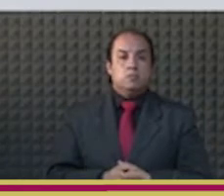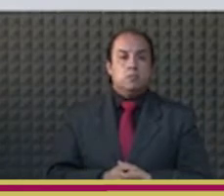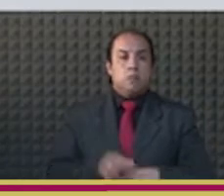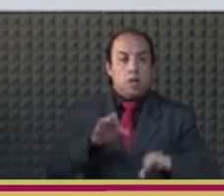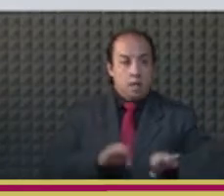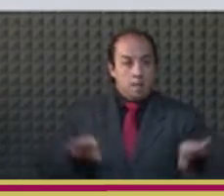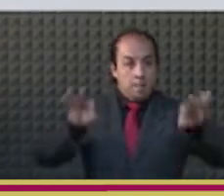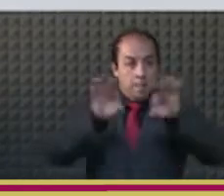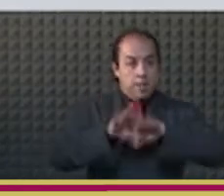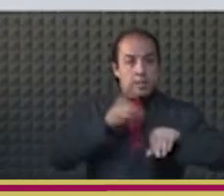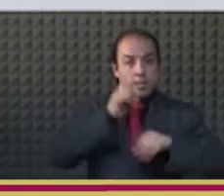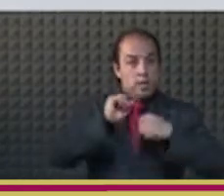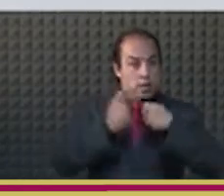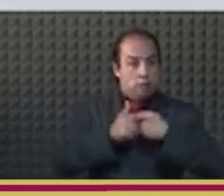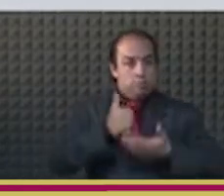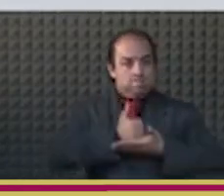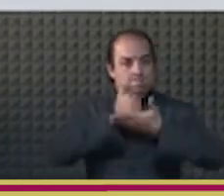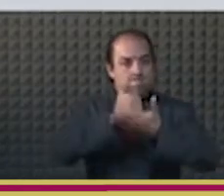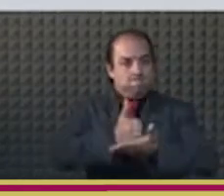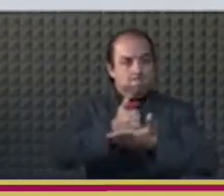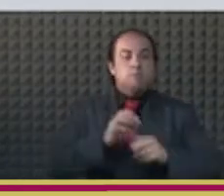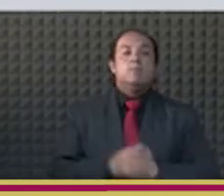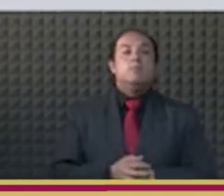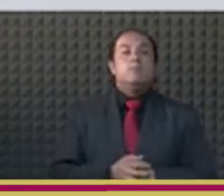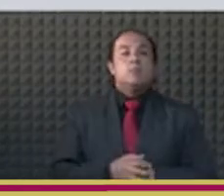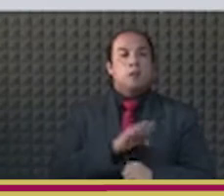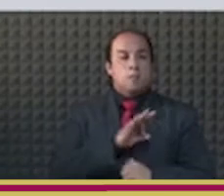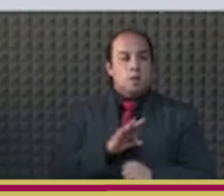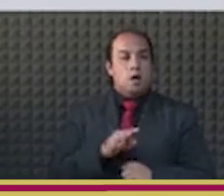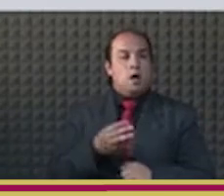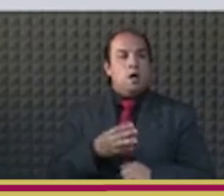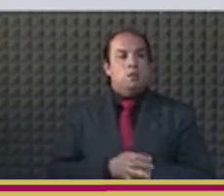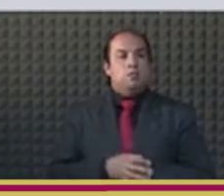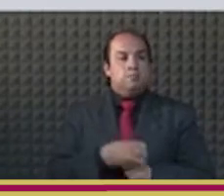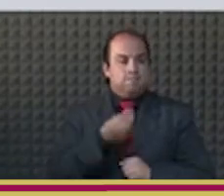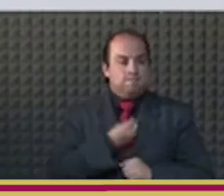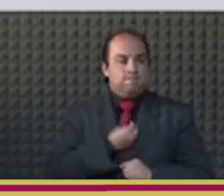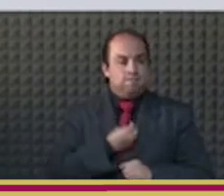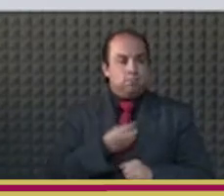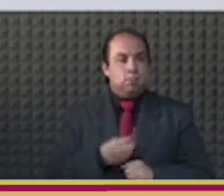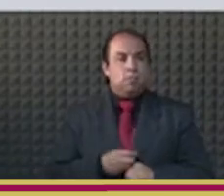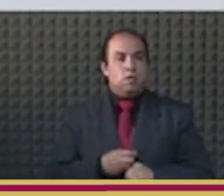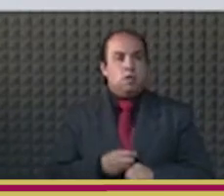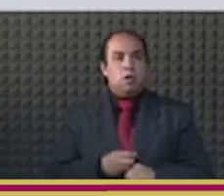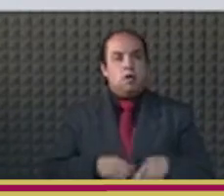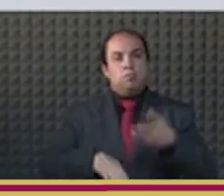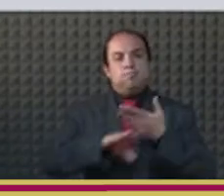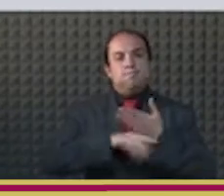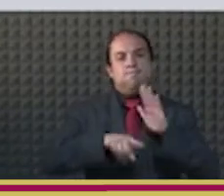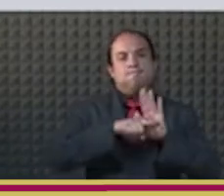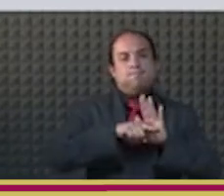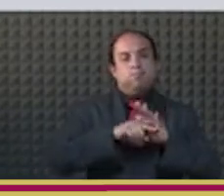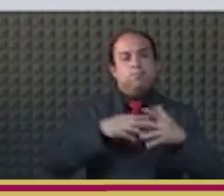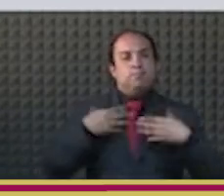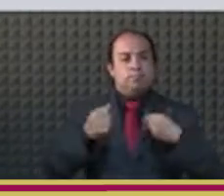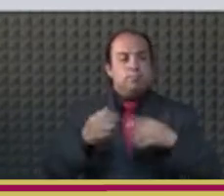que algo que ayudó muchísimo para poder paliar los efectos negativos de la pandemia es que